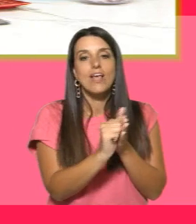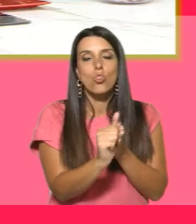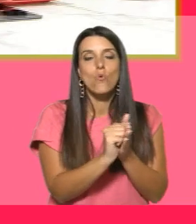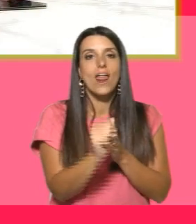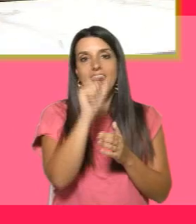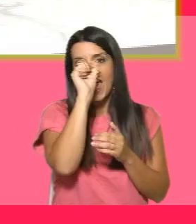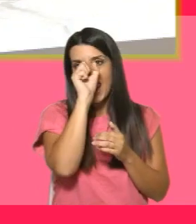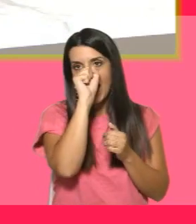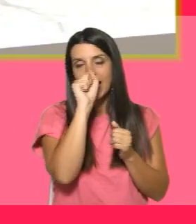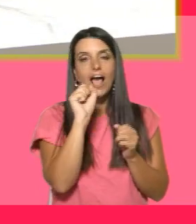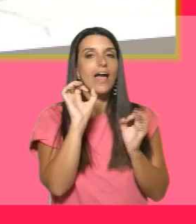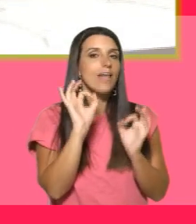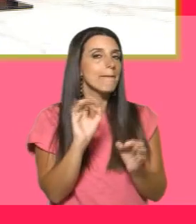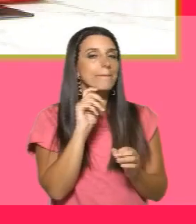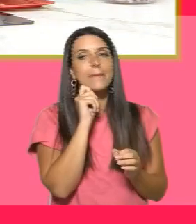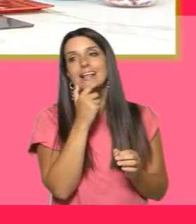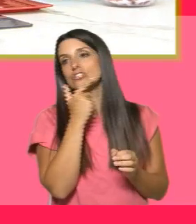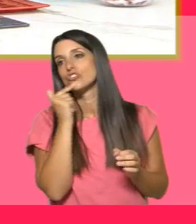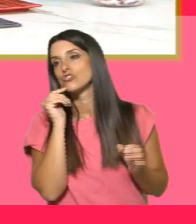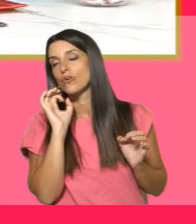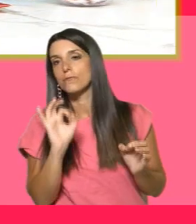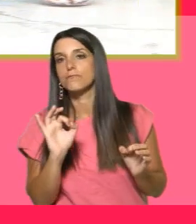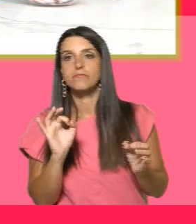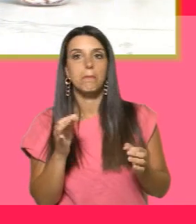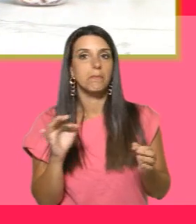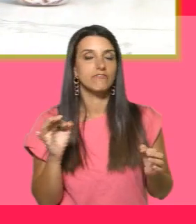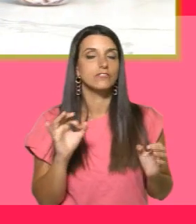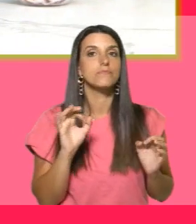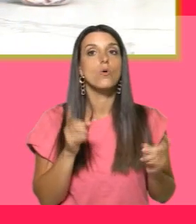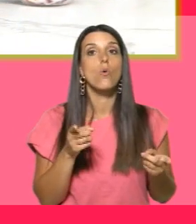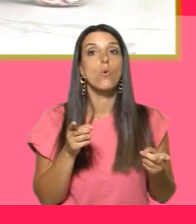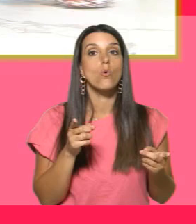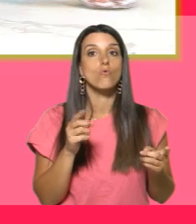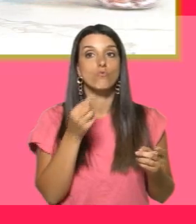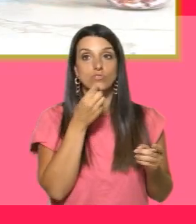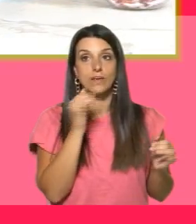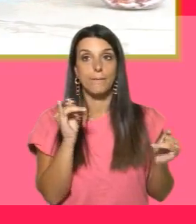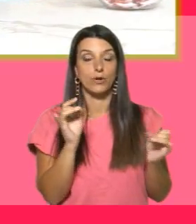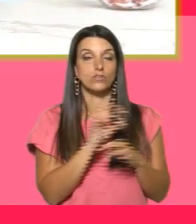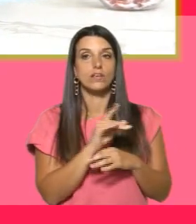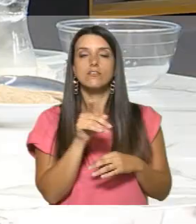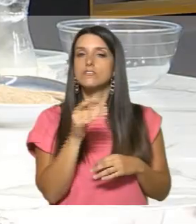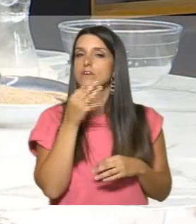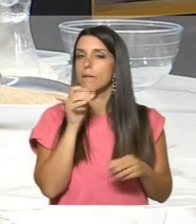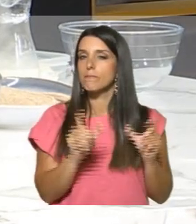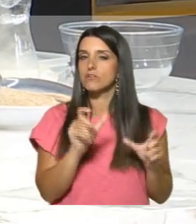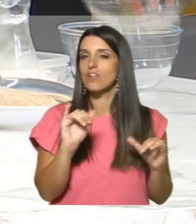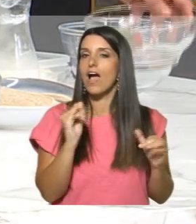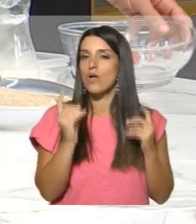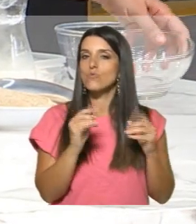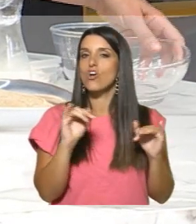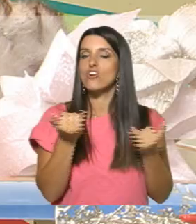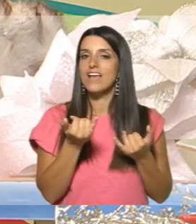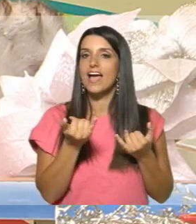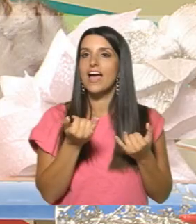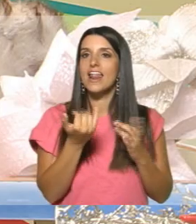naranja, todo esto también le va a quedar genial. Excelente. Entonces, tenemos acá las frutillitas. Te digo que hay gente que ya está haciendo la